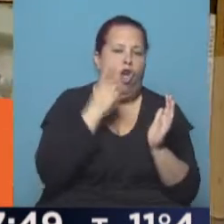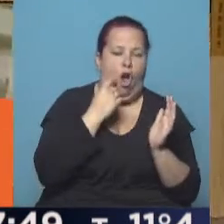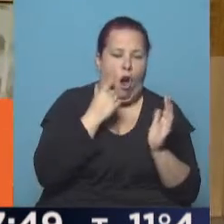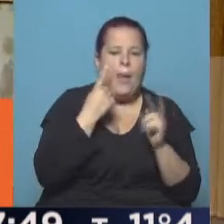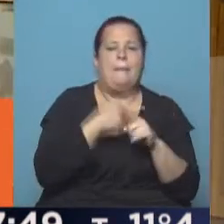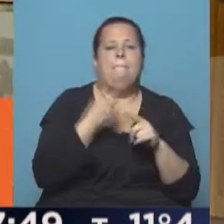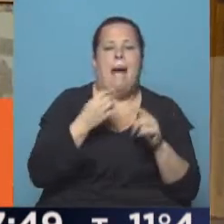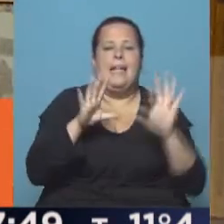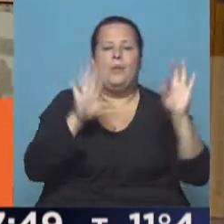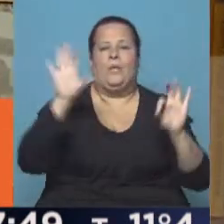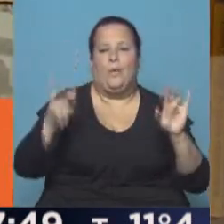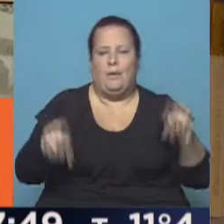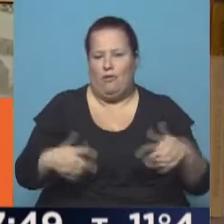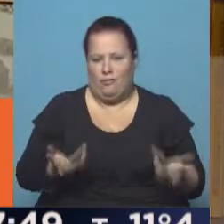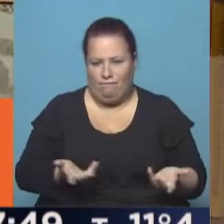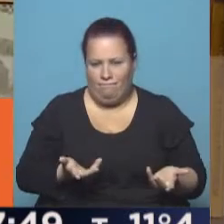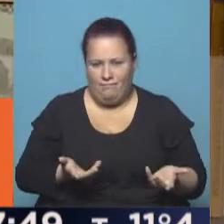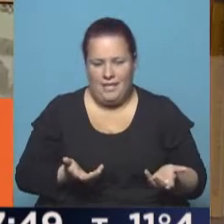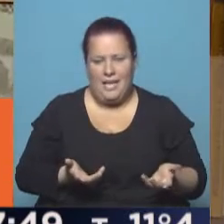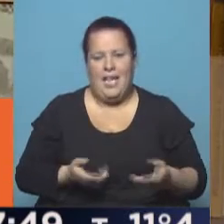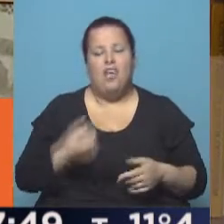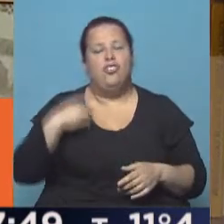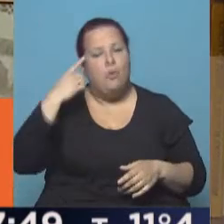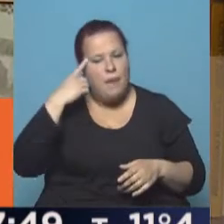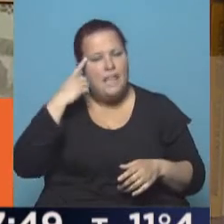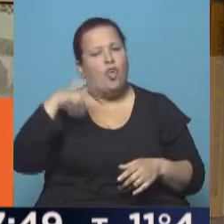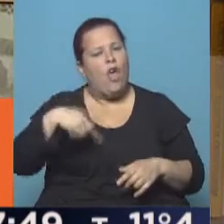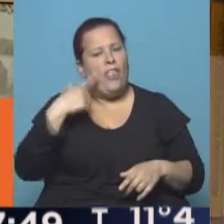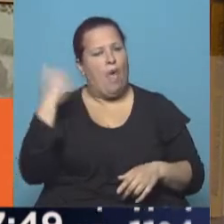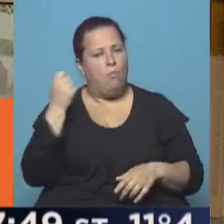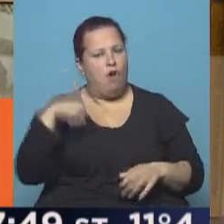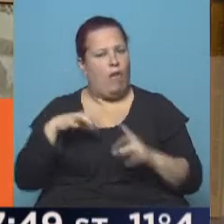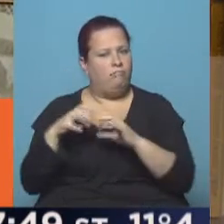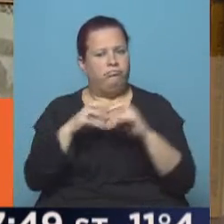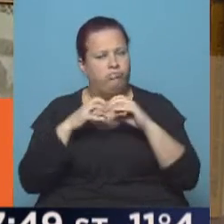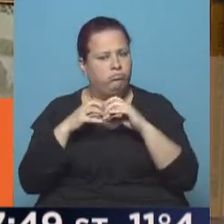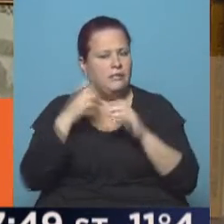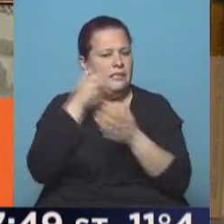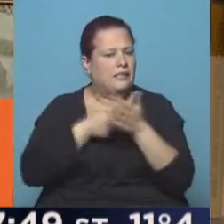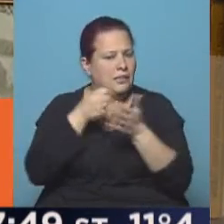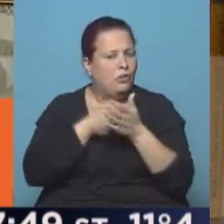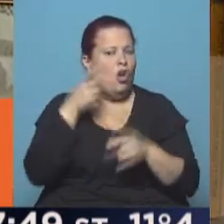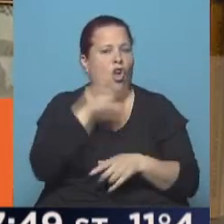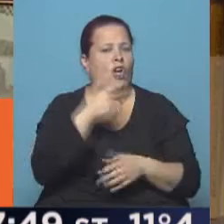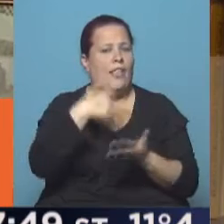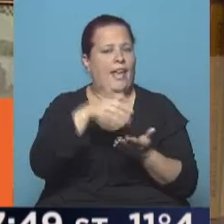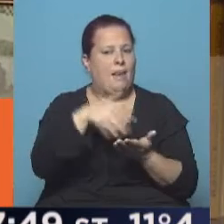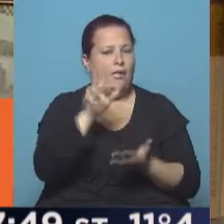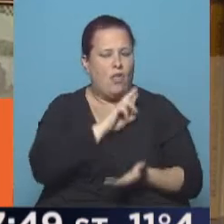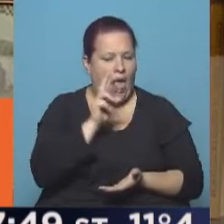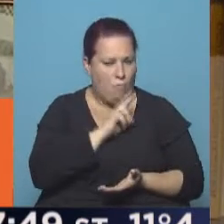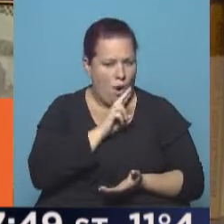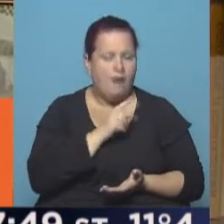hombre para que haya de 50 y 50 y creo que fue un gran día para la lucha contra la discriminación contra las mujeres